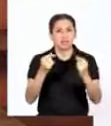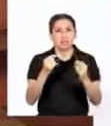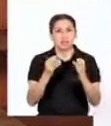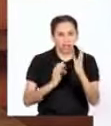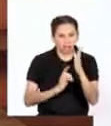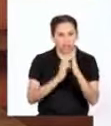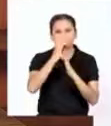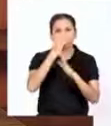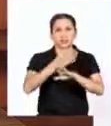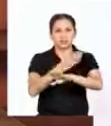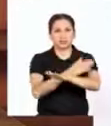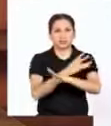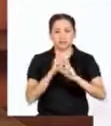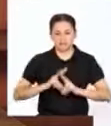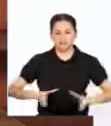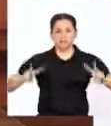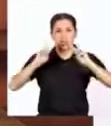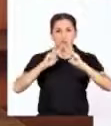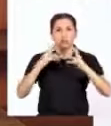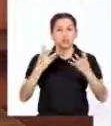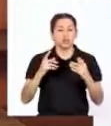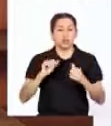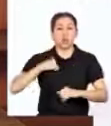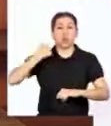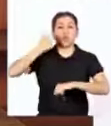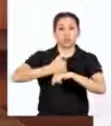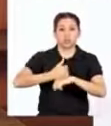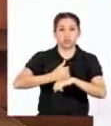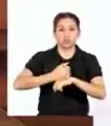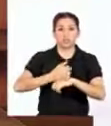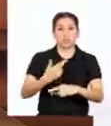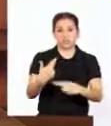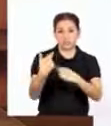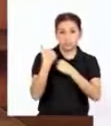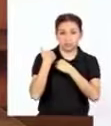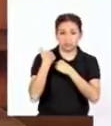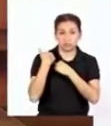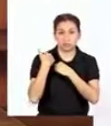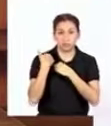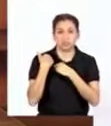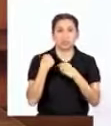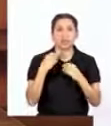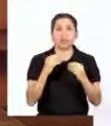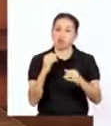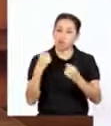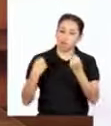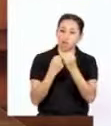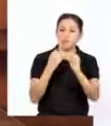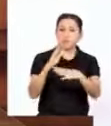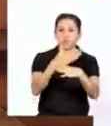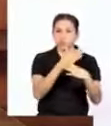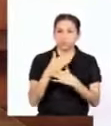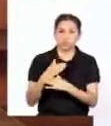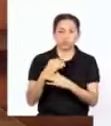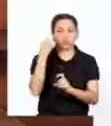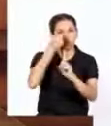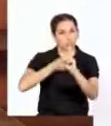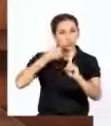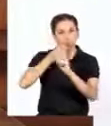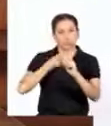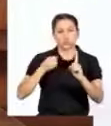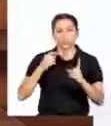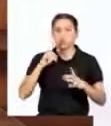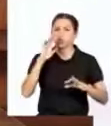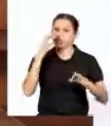desarrollar valores personales y sociales, tales como la autonomía, la responsabilidad, la cooperación y